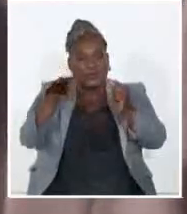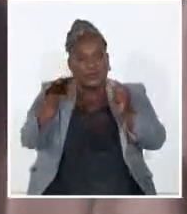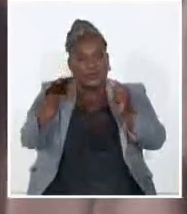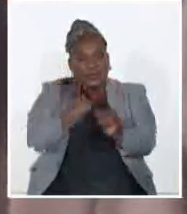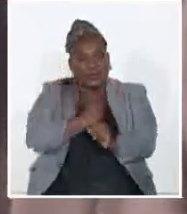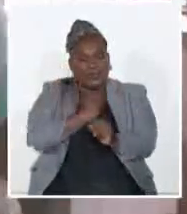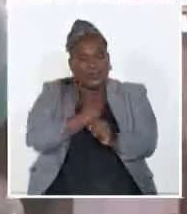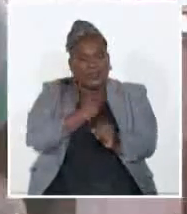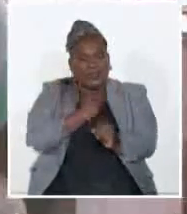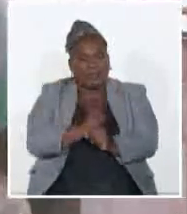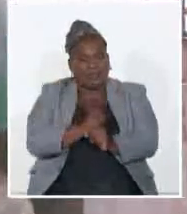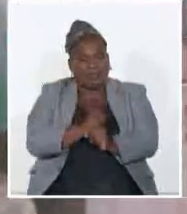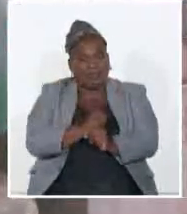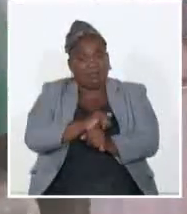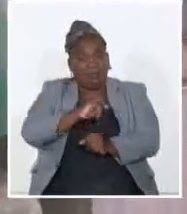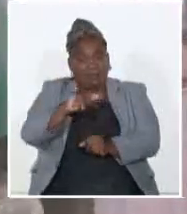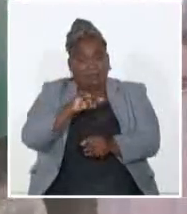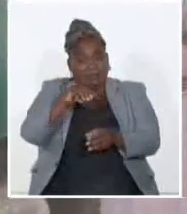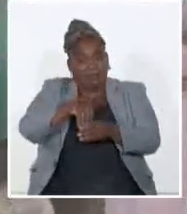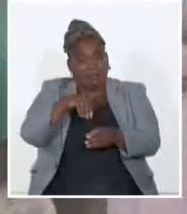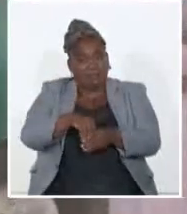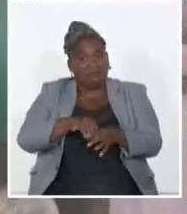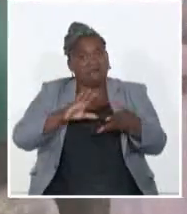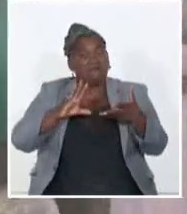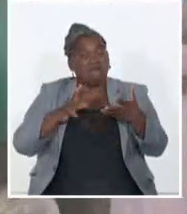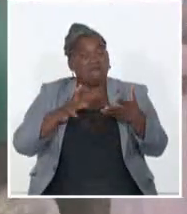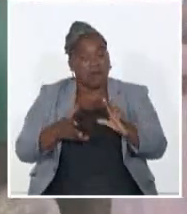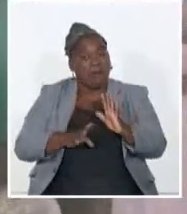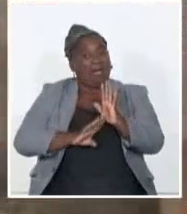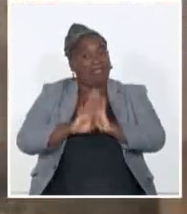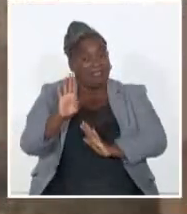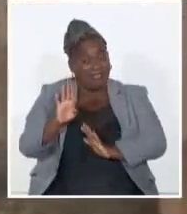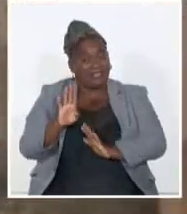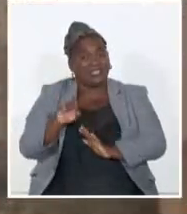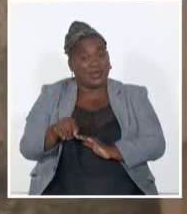trabajadores y como parte de la estrategia de desarrollo local de Manuel